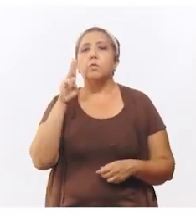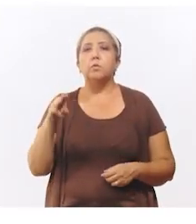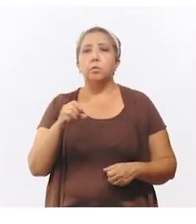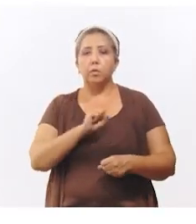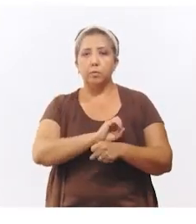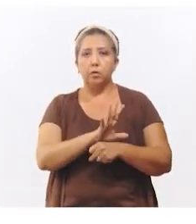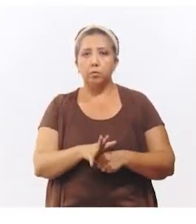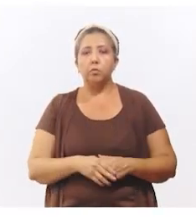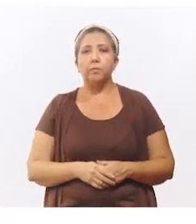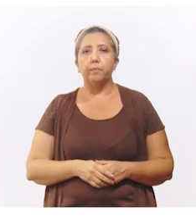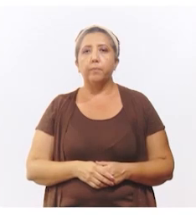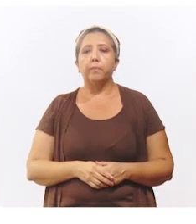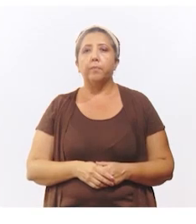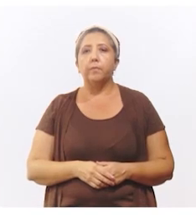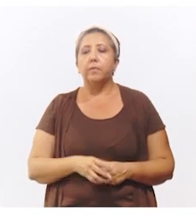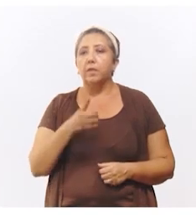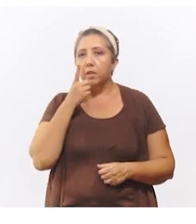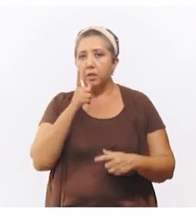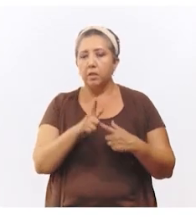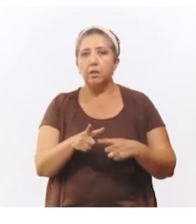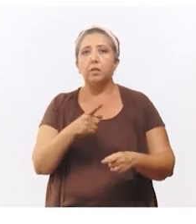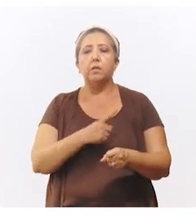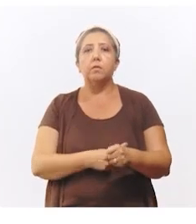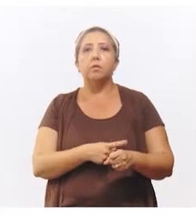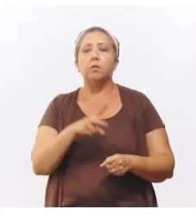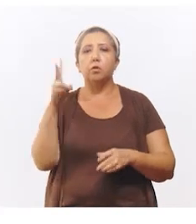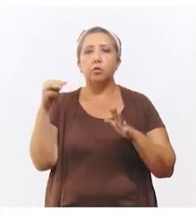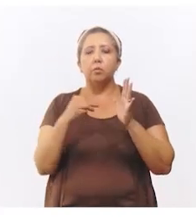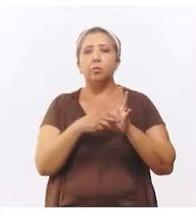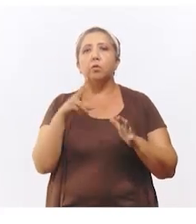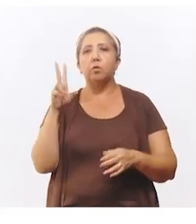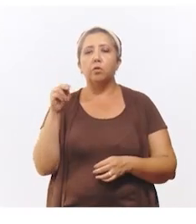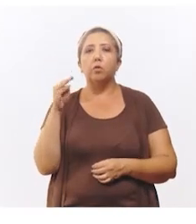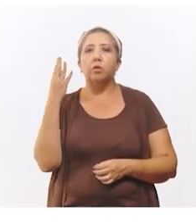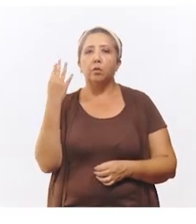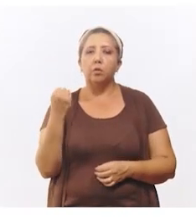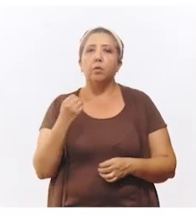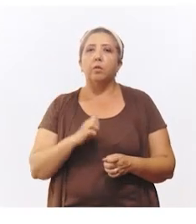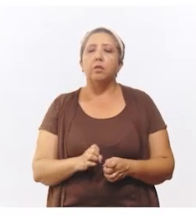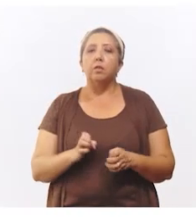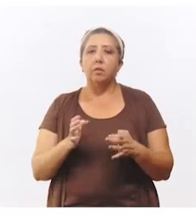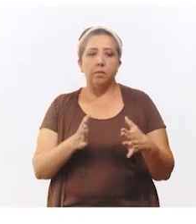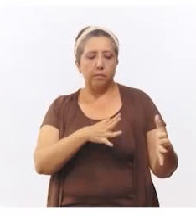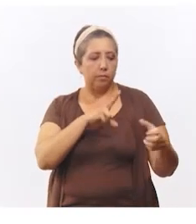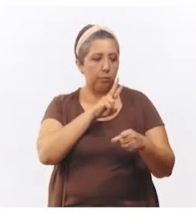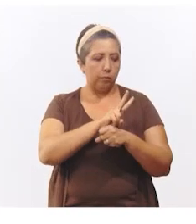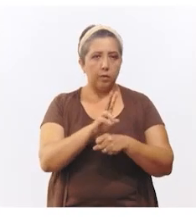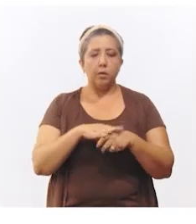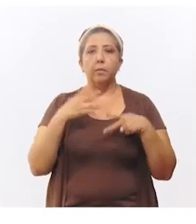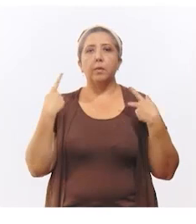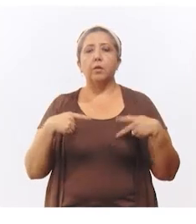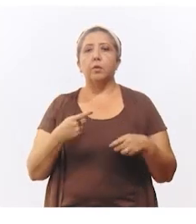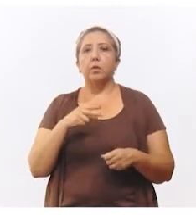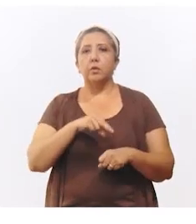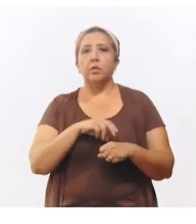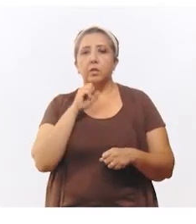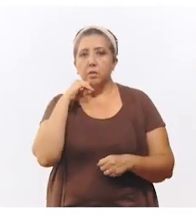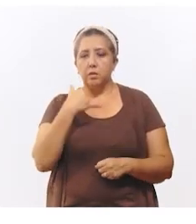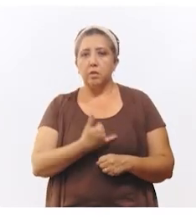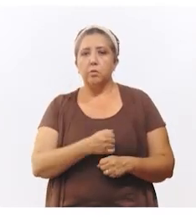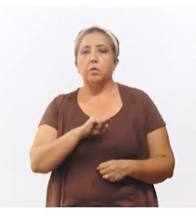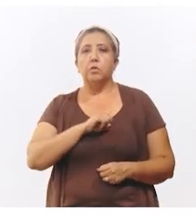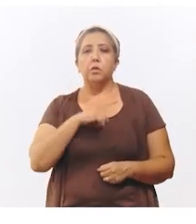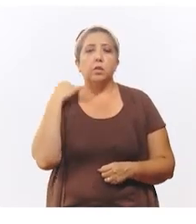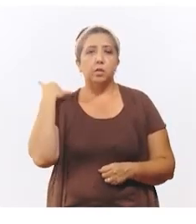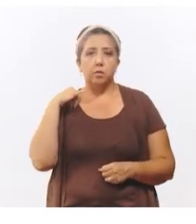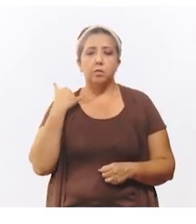a causa del coronavirus. De los casos activos, 2.089 están estables, aislados y monitoreados por personal médico de la Secretaría